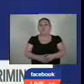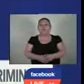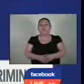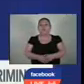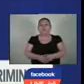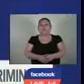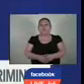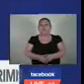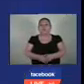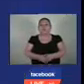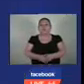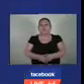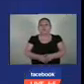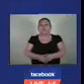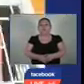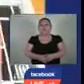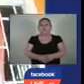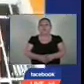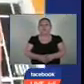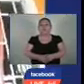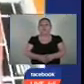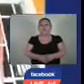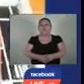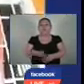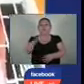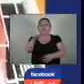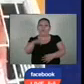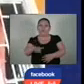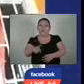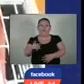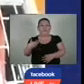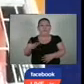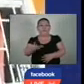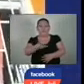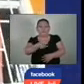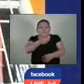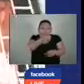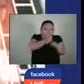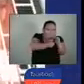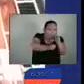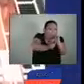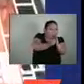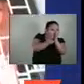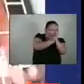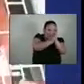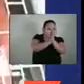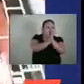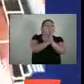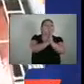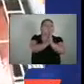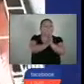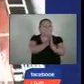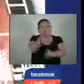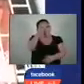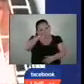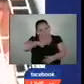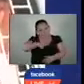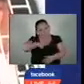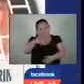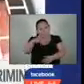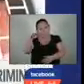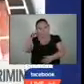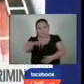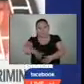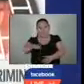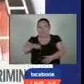¡Ay, qué pisa! Hoy literal todos estamos escondidos, todos. Es triste. En este momento Uraba